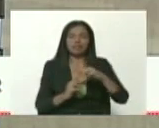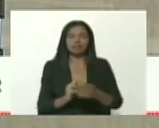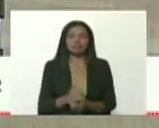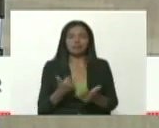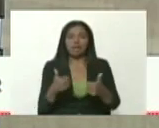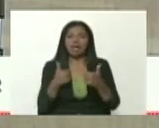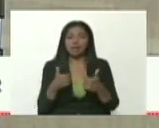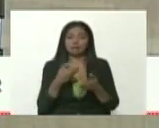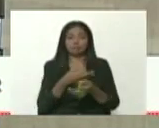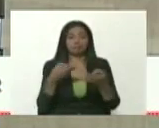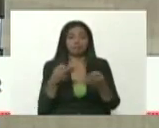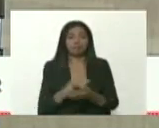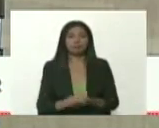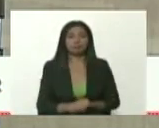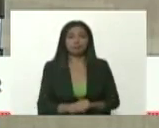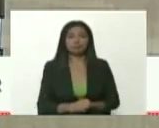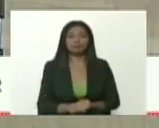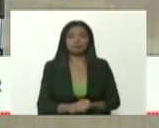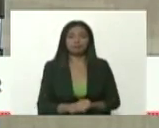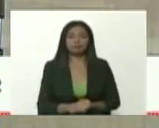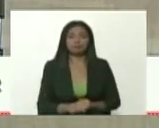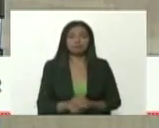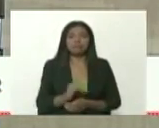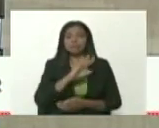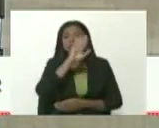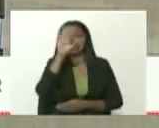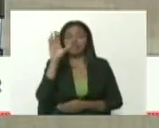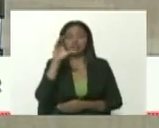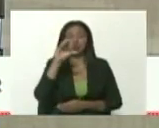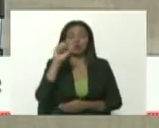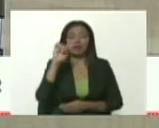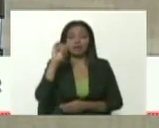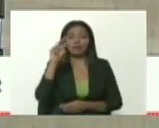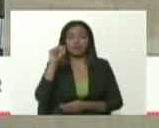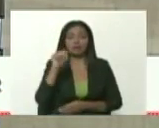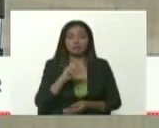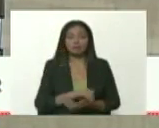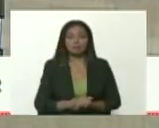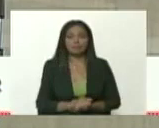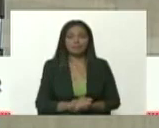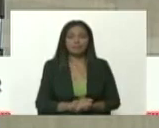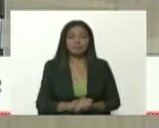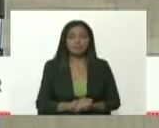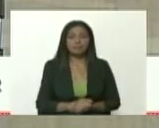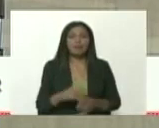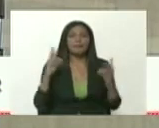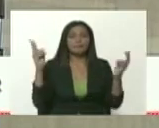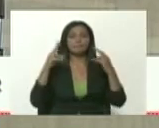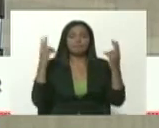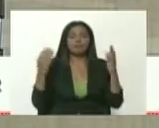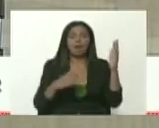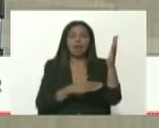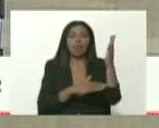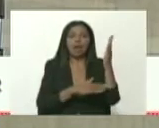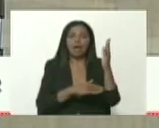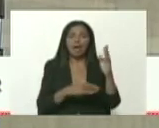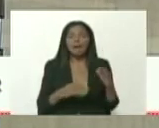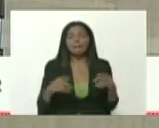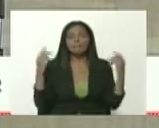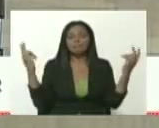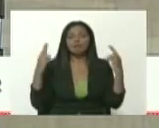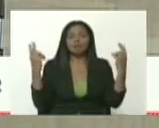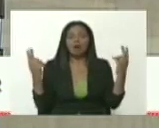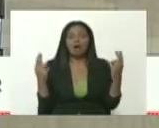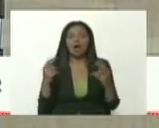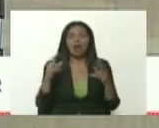bien. Cielito Caín, me escribe, Cielito Caín. Viva el Estado Lara, viva la UVCH Andrés